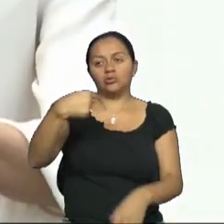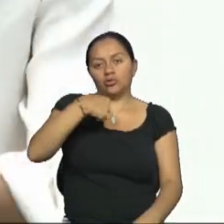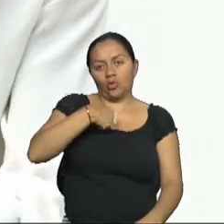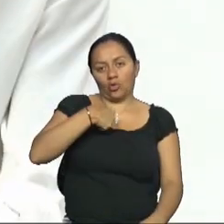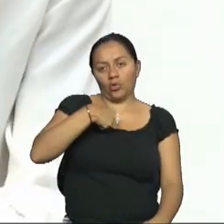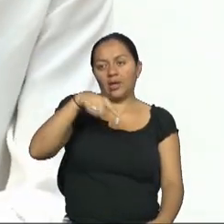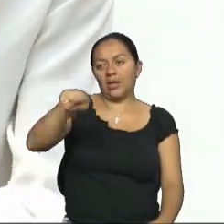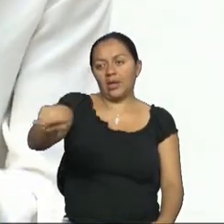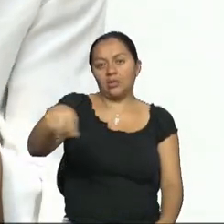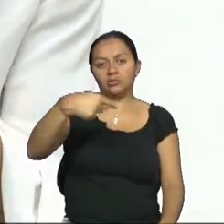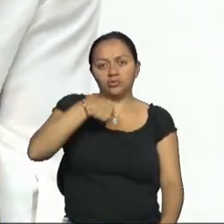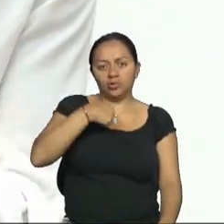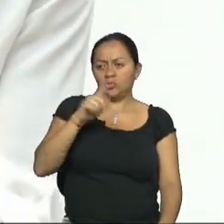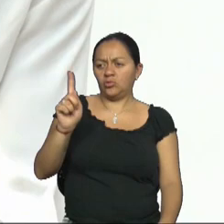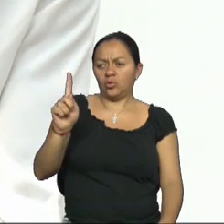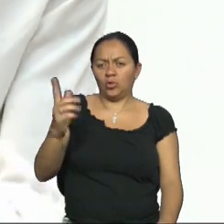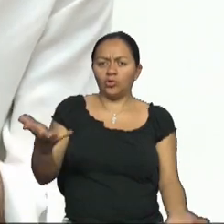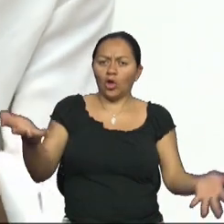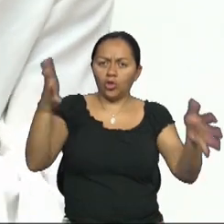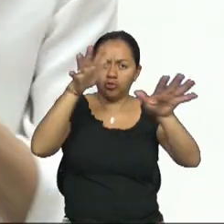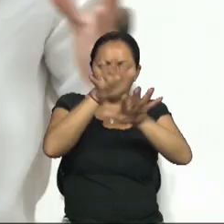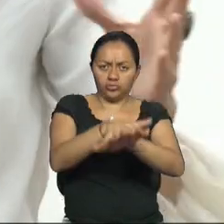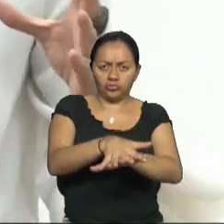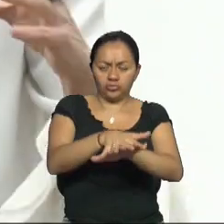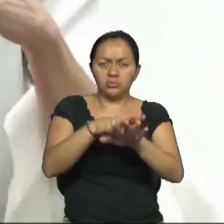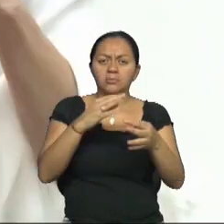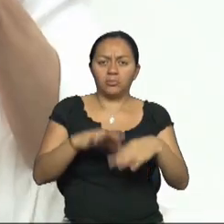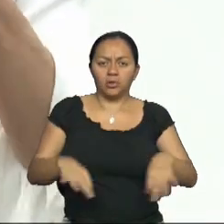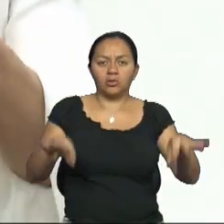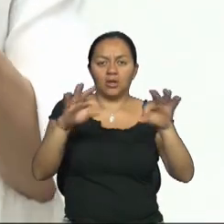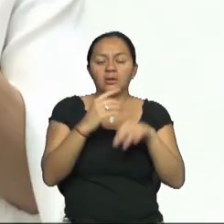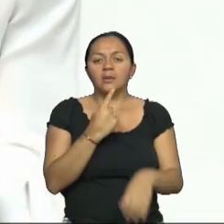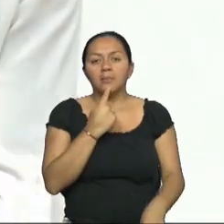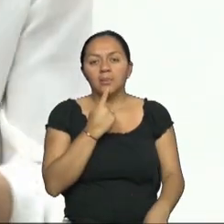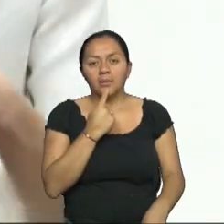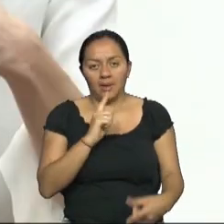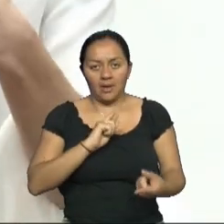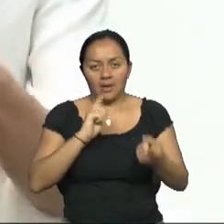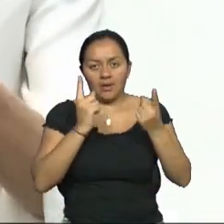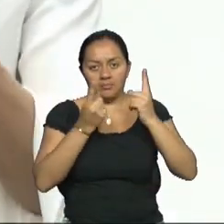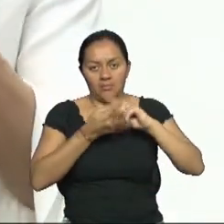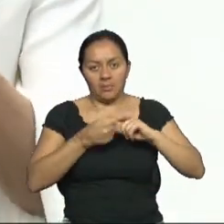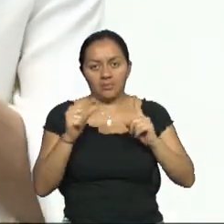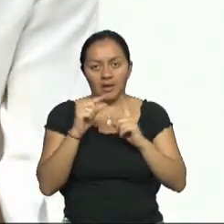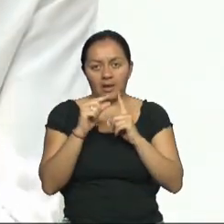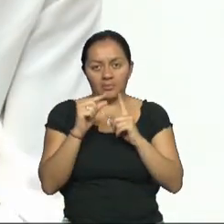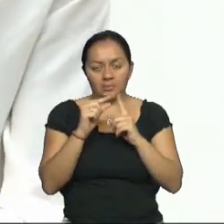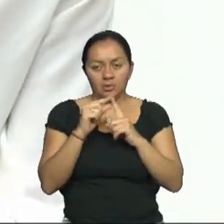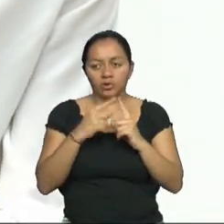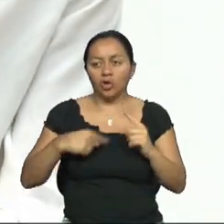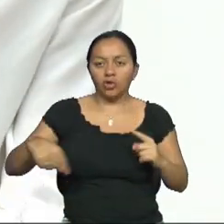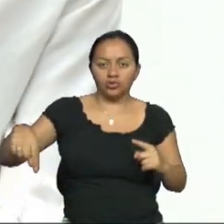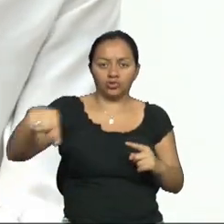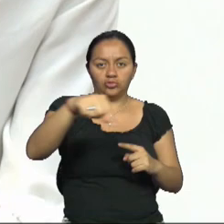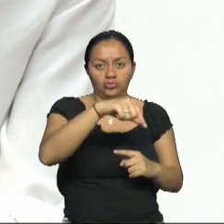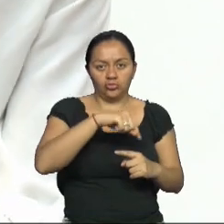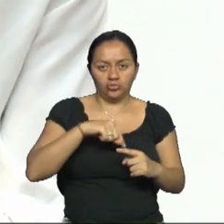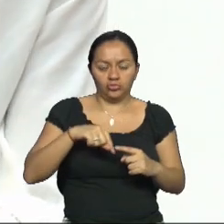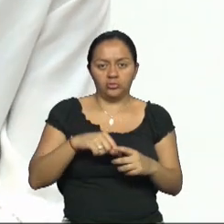nosotros de una forma separada. Los diferenciamos y yo creo que la RBC debería en algún momento, y eso será alguno